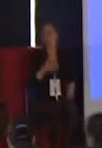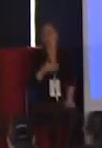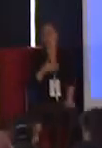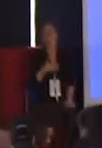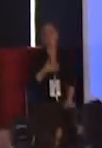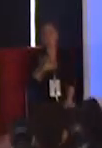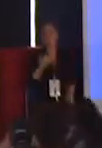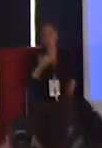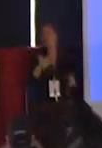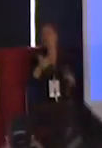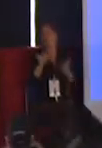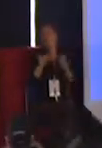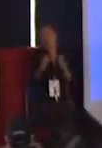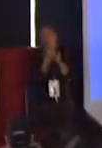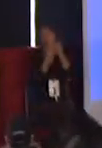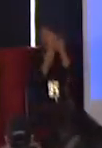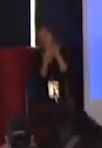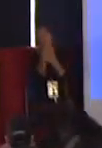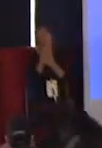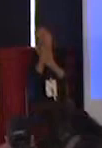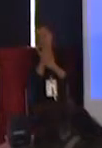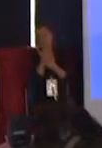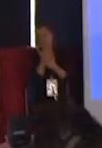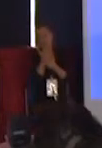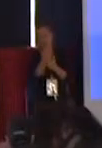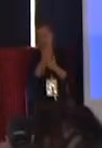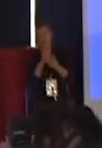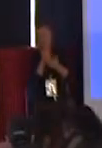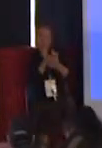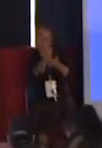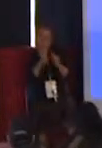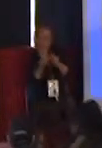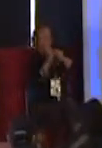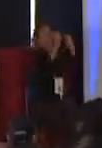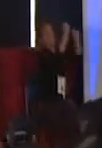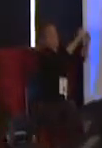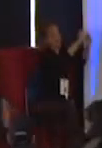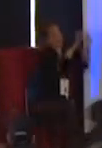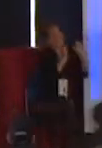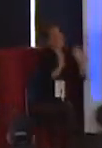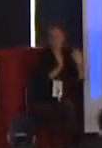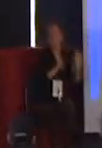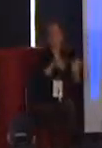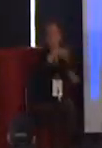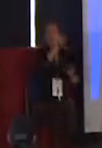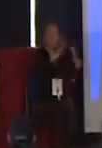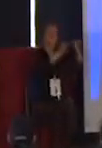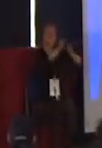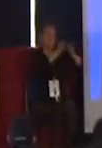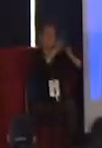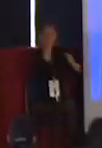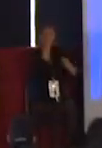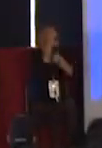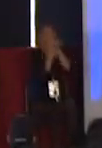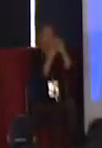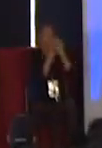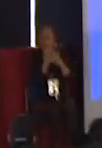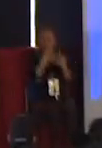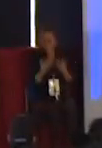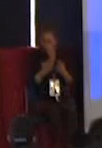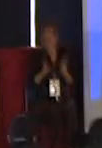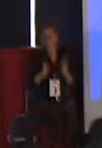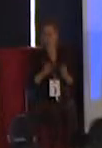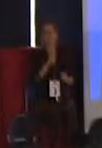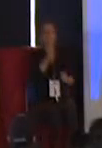bueno, yo quiero mis manos porque, bueno, entonces pasa y lo pegamos en la manito de arriba, en la manito de abajo, donde ustedes quieran.